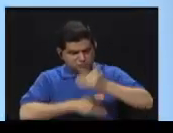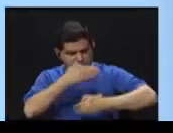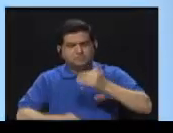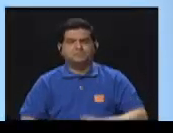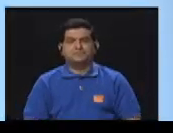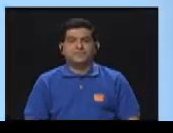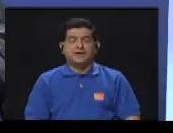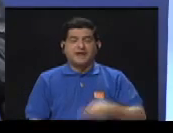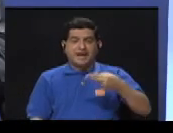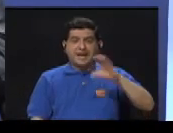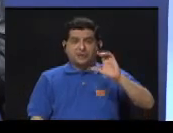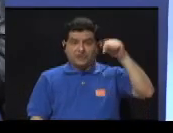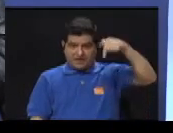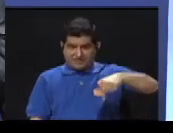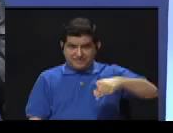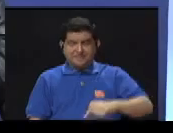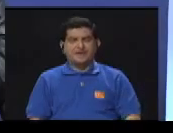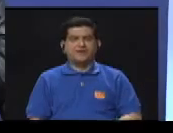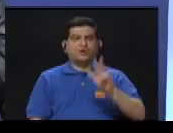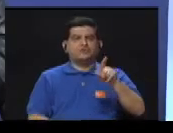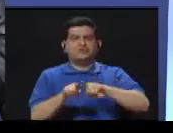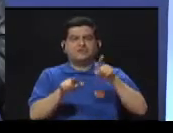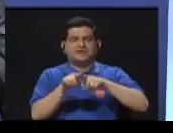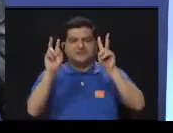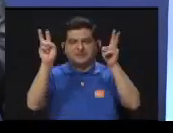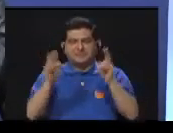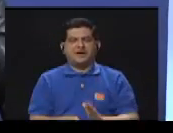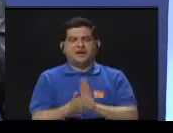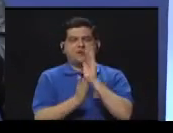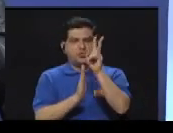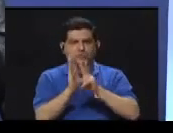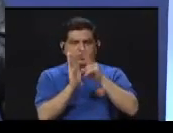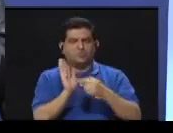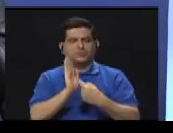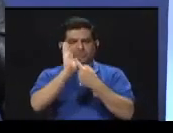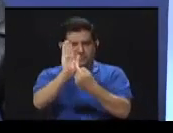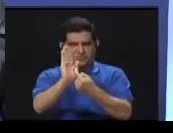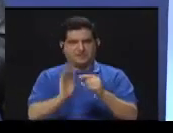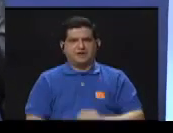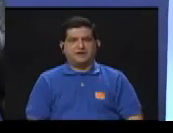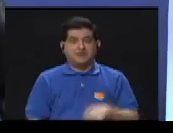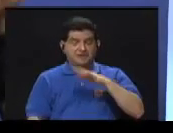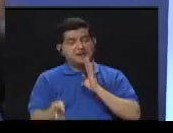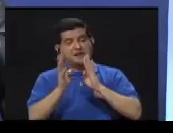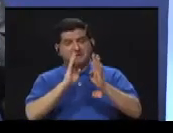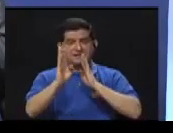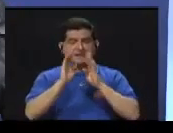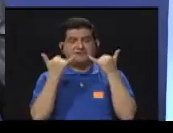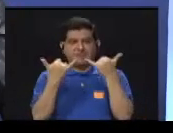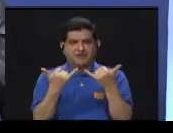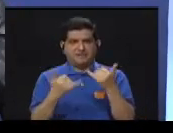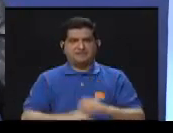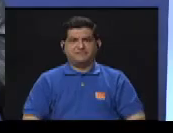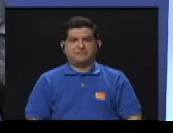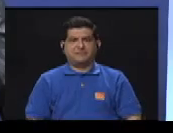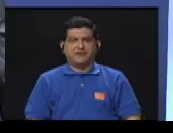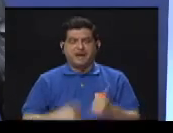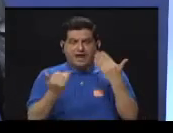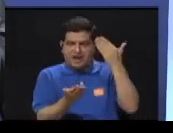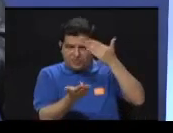Claro. Estamos con Héctor Calderón. Tres Hermanos es el documental que presentamos y que estamos comentando con